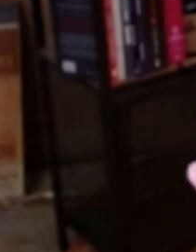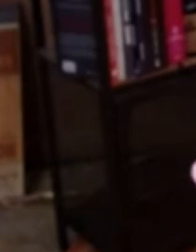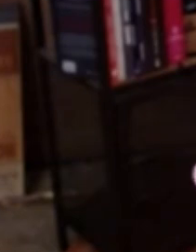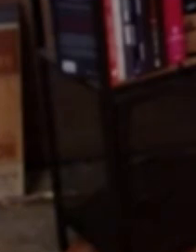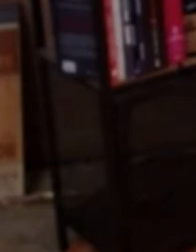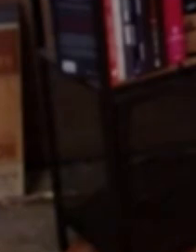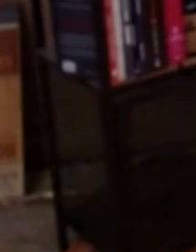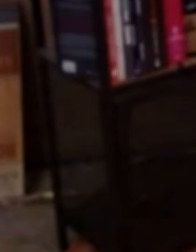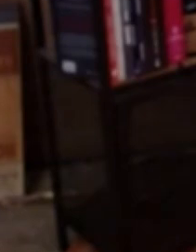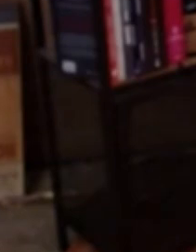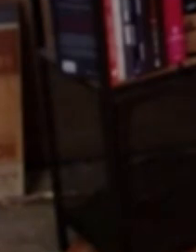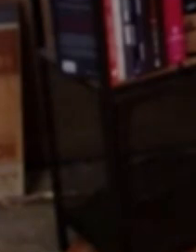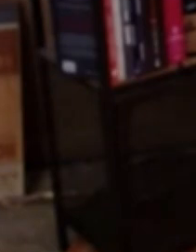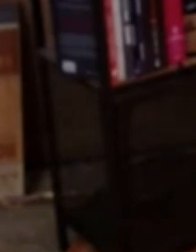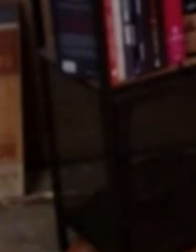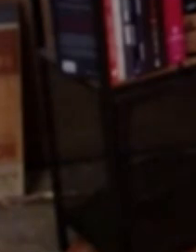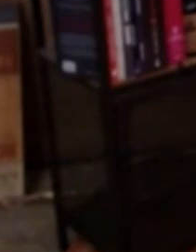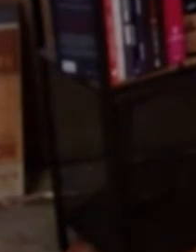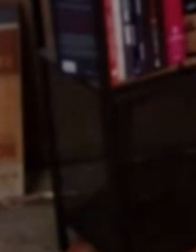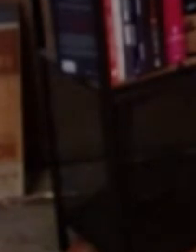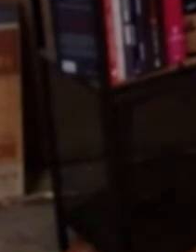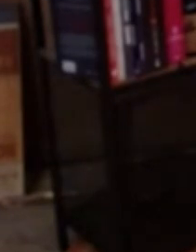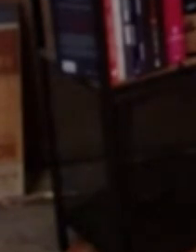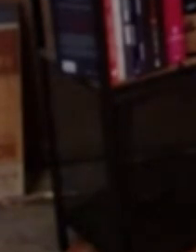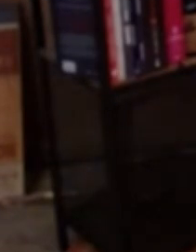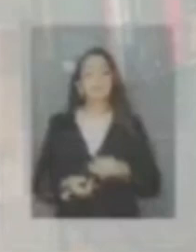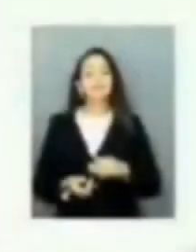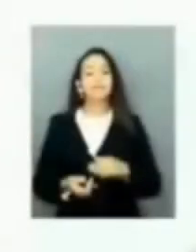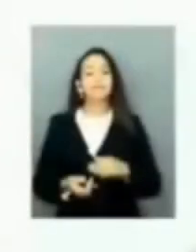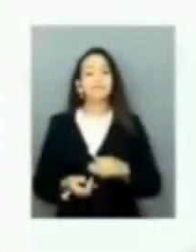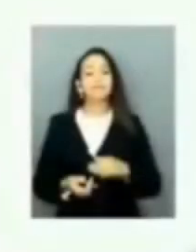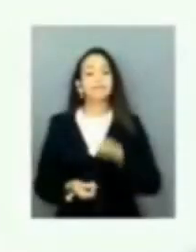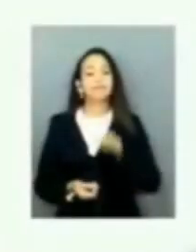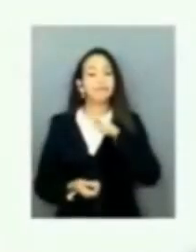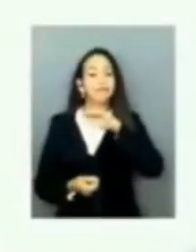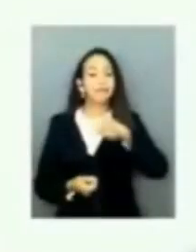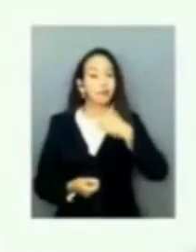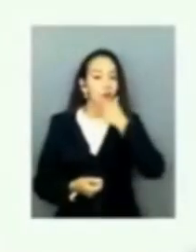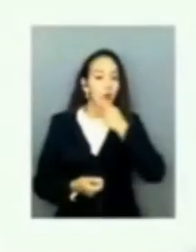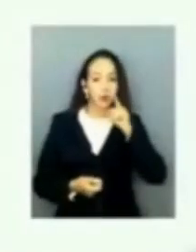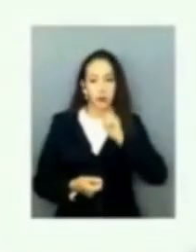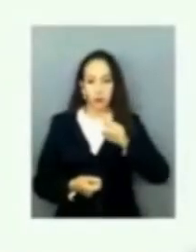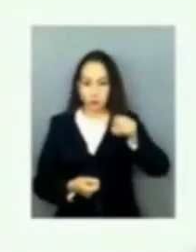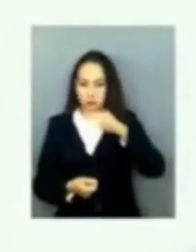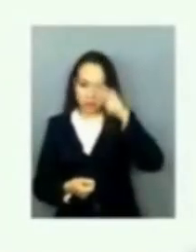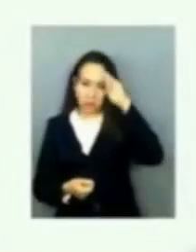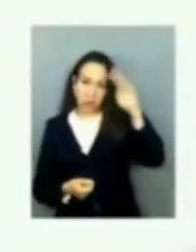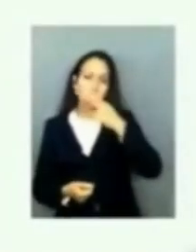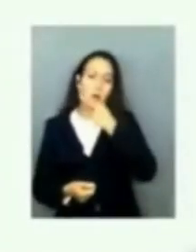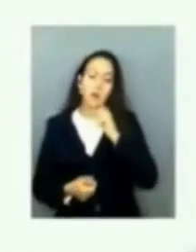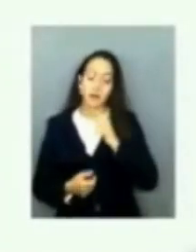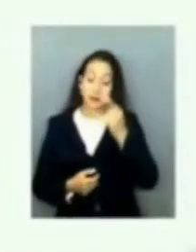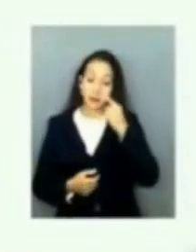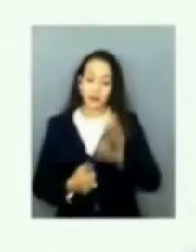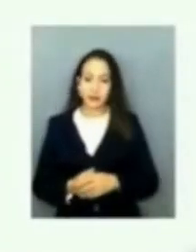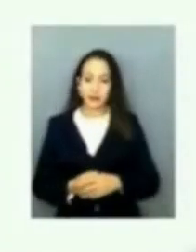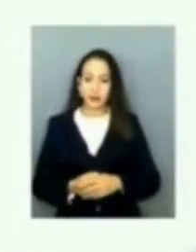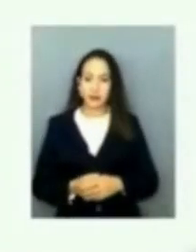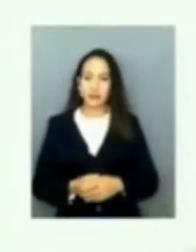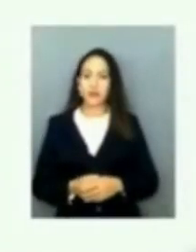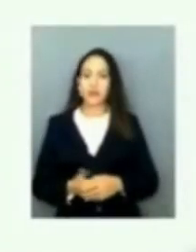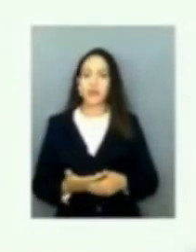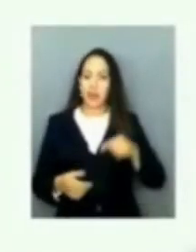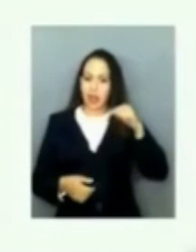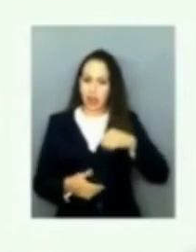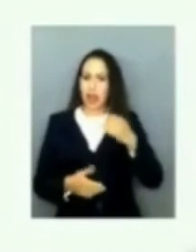eso es lo que pide la ministra Norma Piña. El Poder Ejecutivo Federal está impulsando una reforma